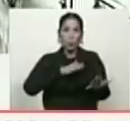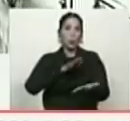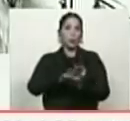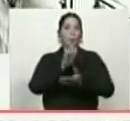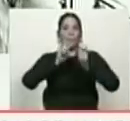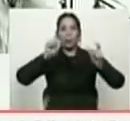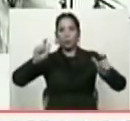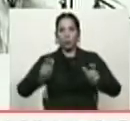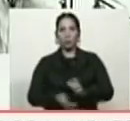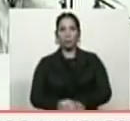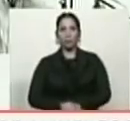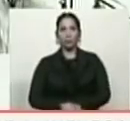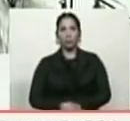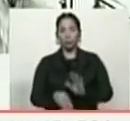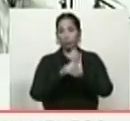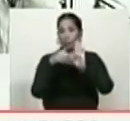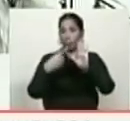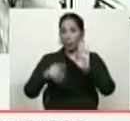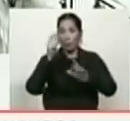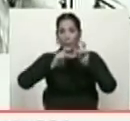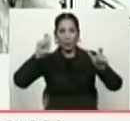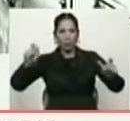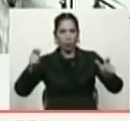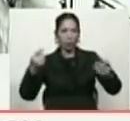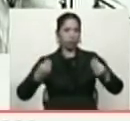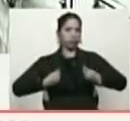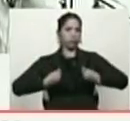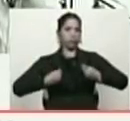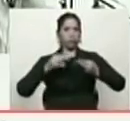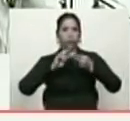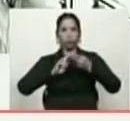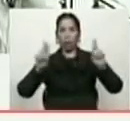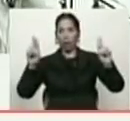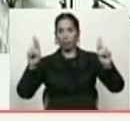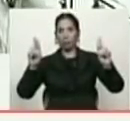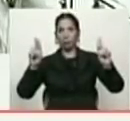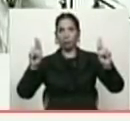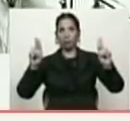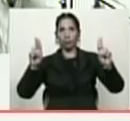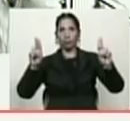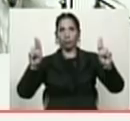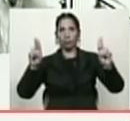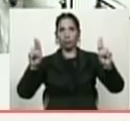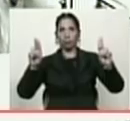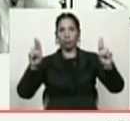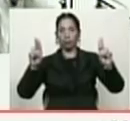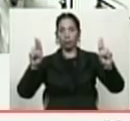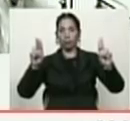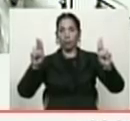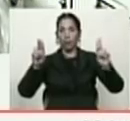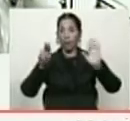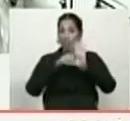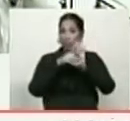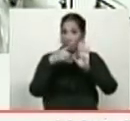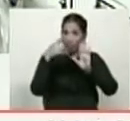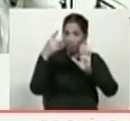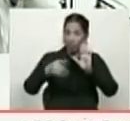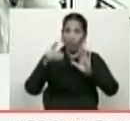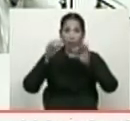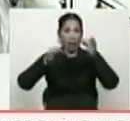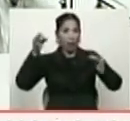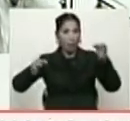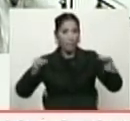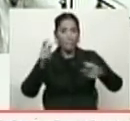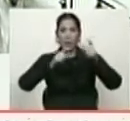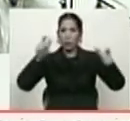gente, el derecho de la gente a vivir en paz, el derecho de la gente a tener suministro de energía eléctrica cuando llega a sus hogares,